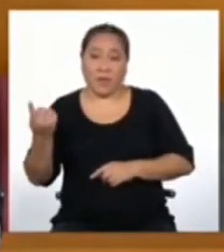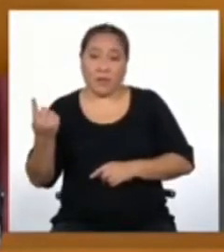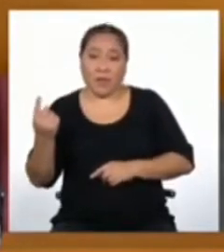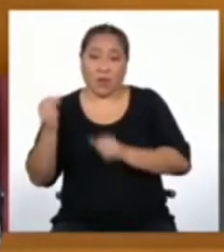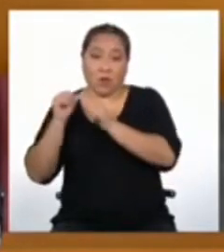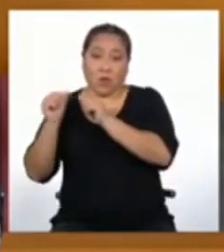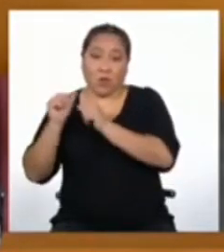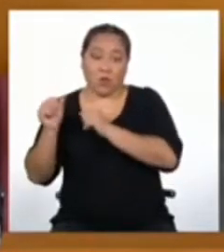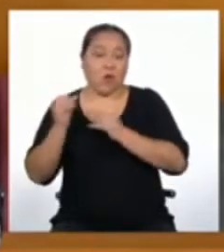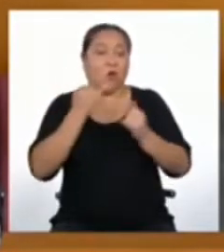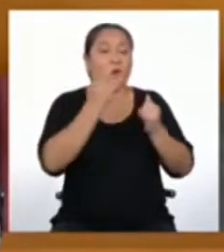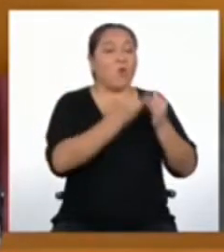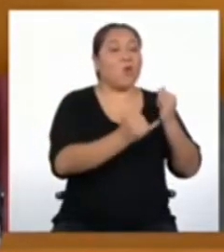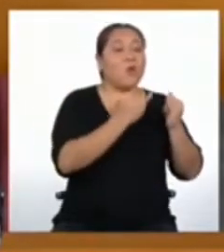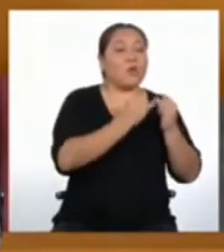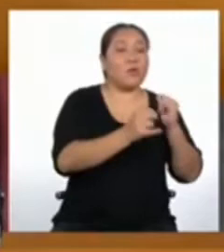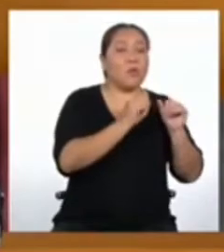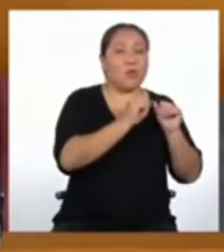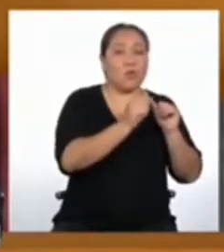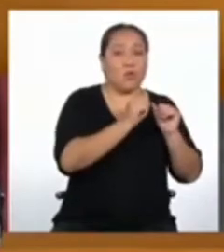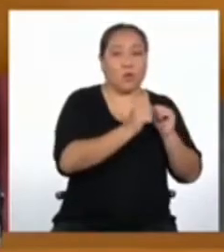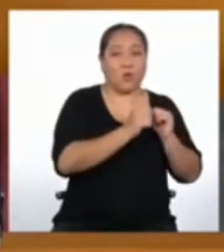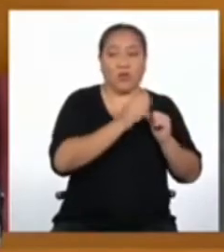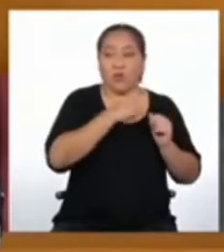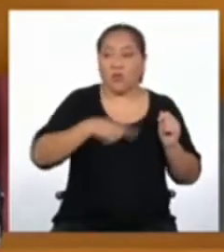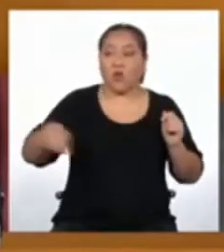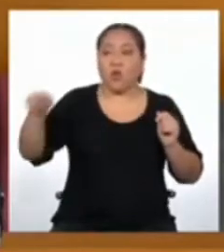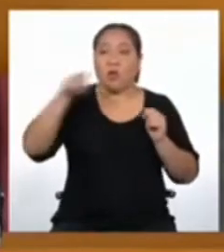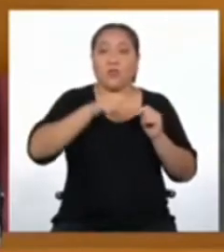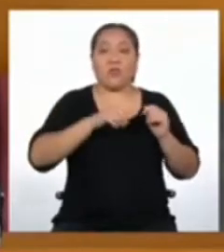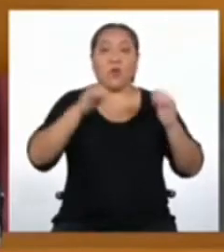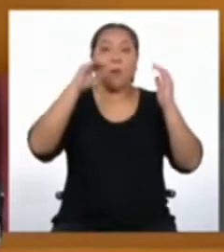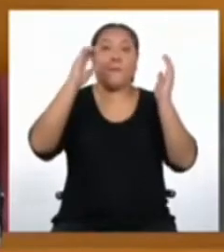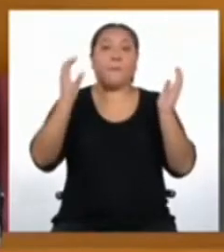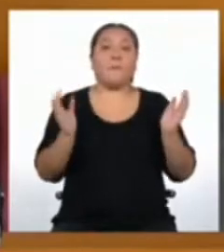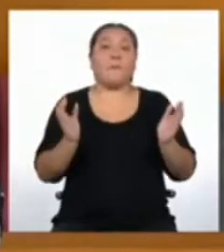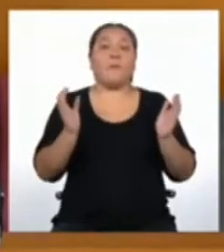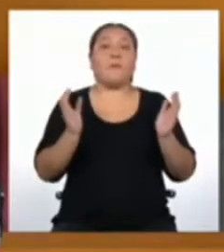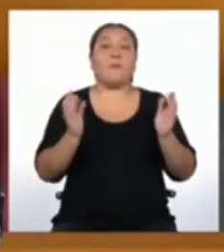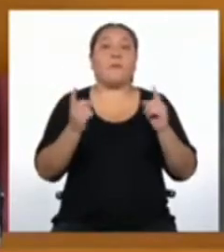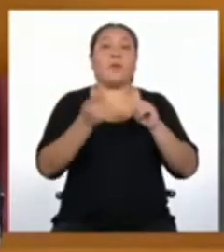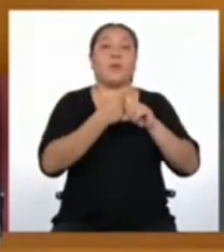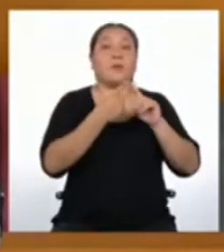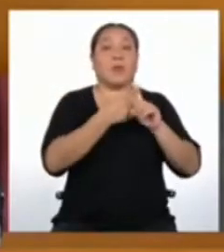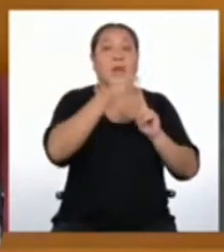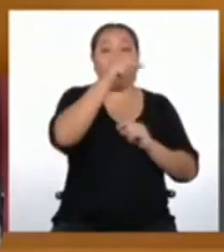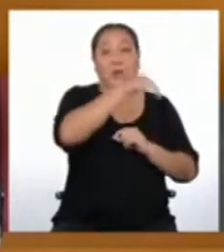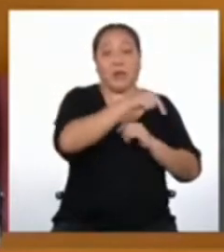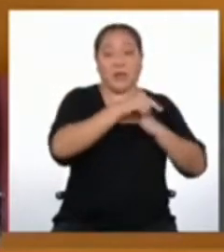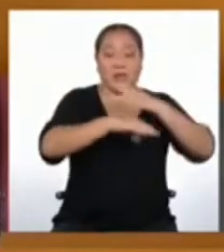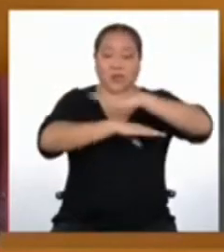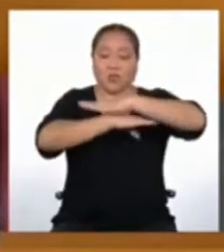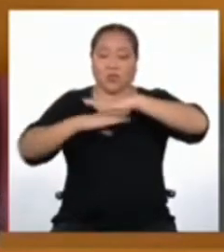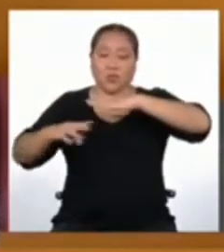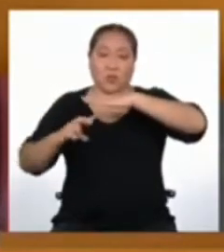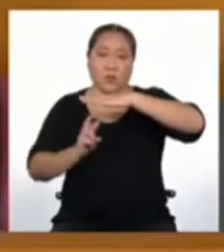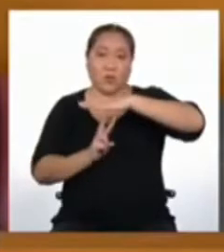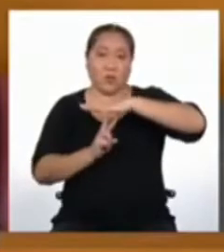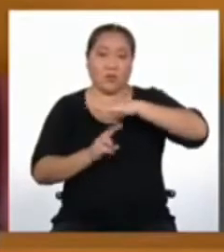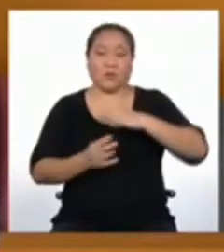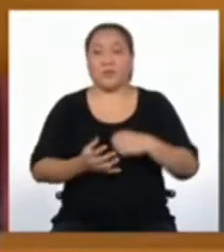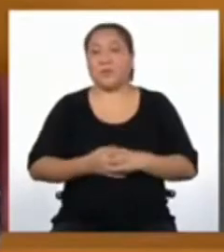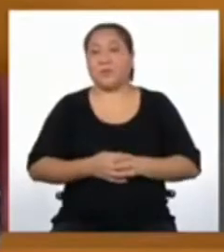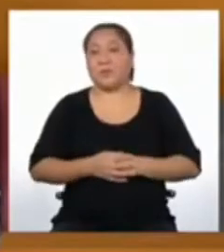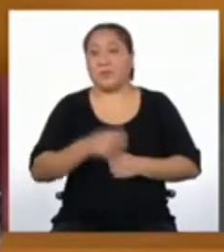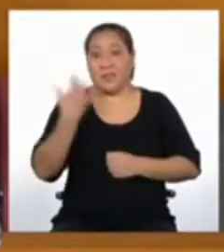término. Todo esto multiplicado por el número de términos dividido entre 2. Ahora que